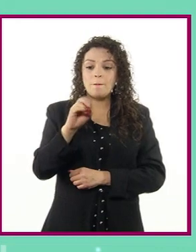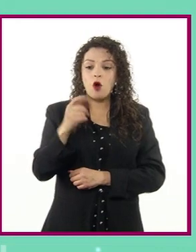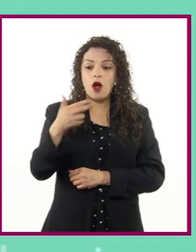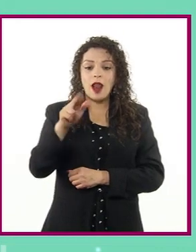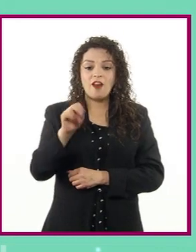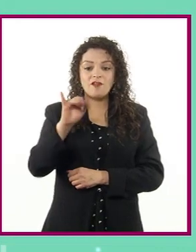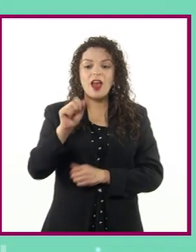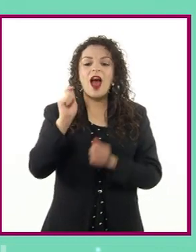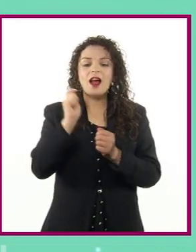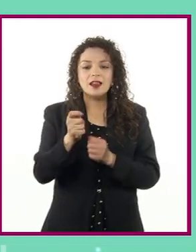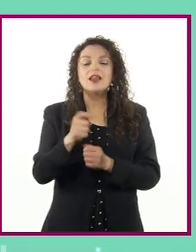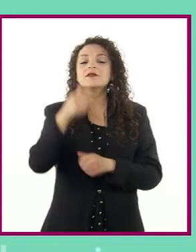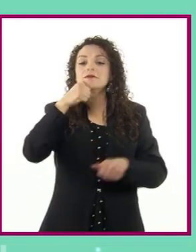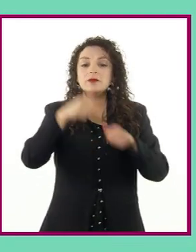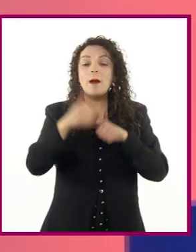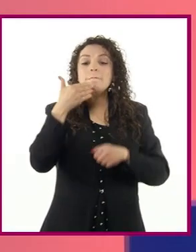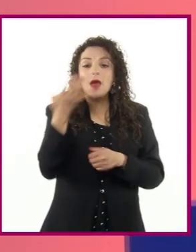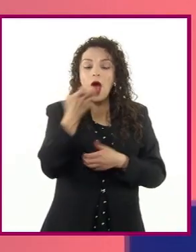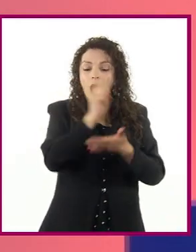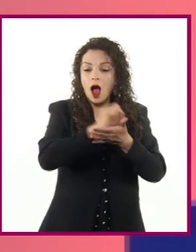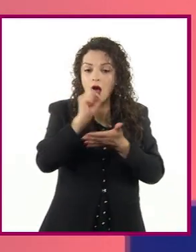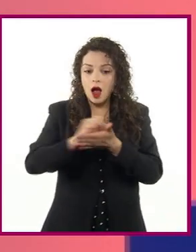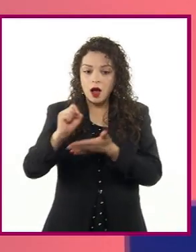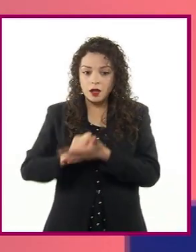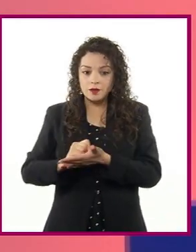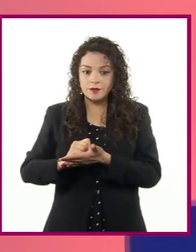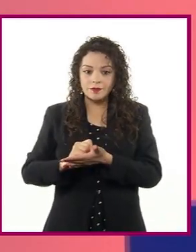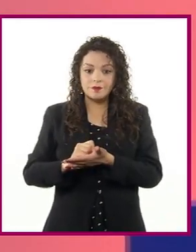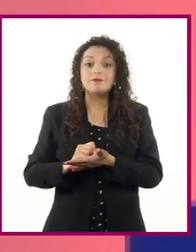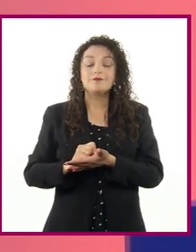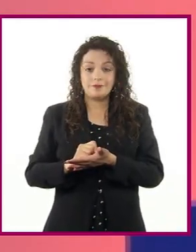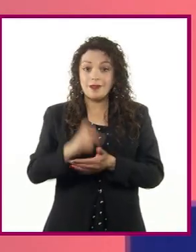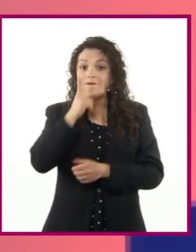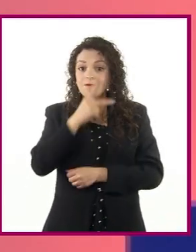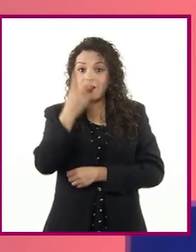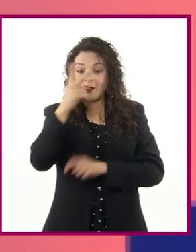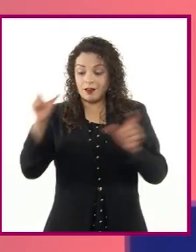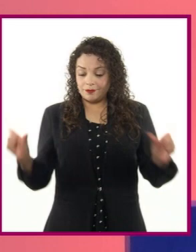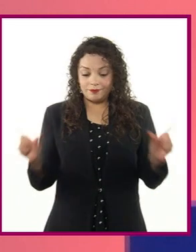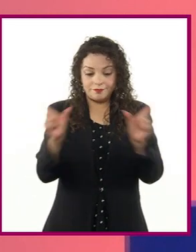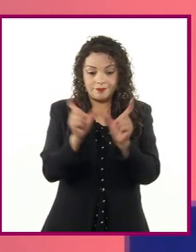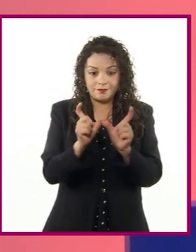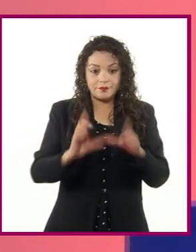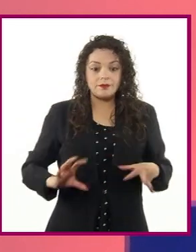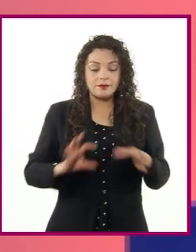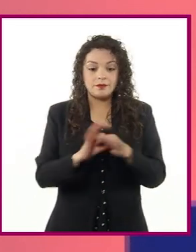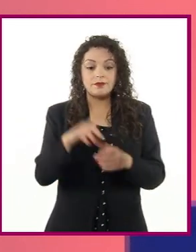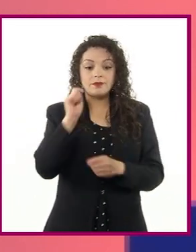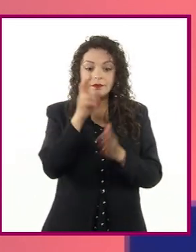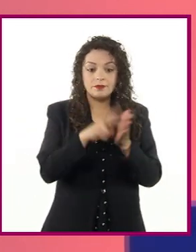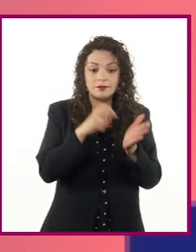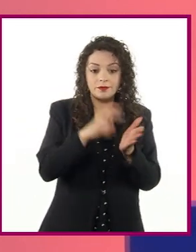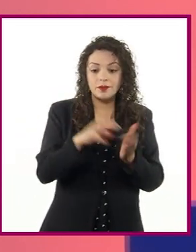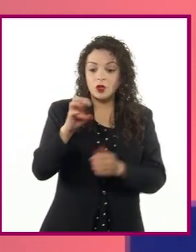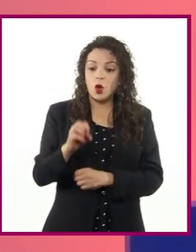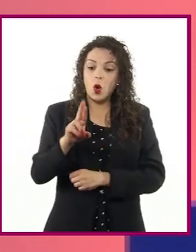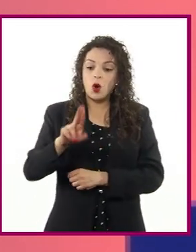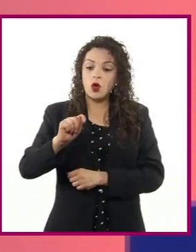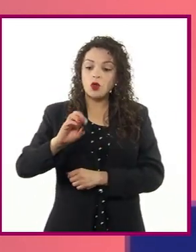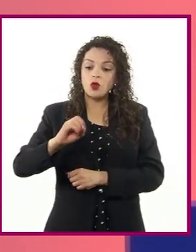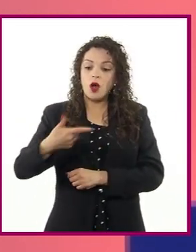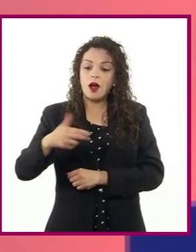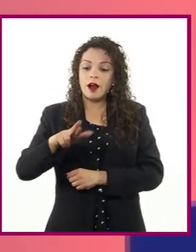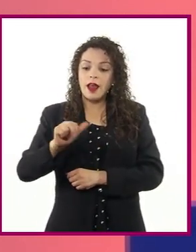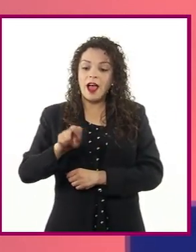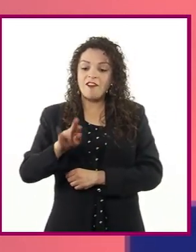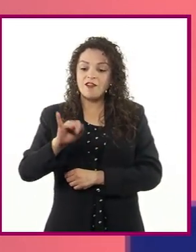tipografía. Como podrás darte cuenta, es una palabra compuesta y se relaciona con la corrección de la ortografía, la